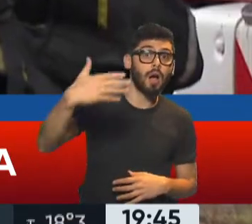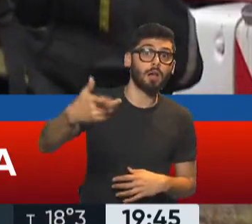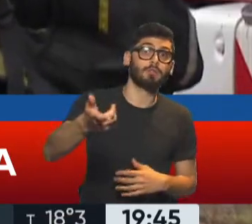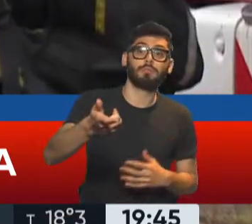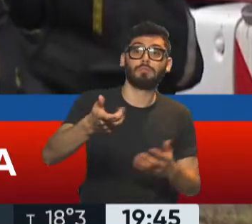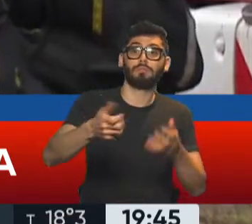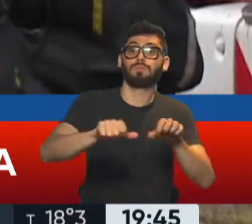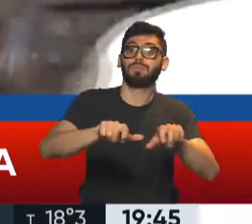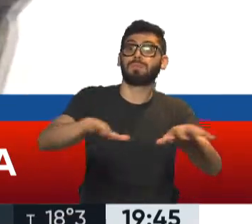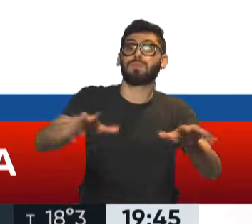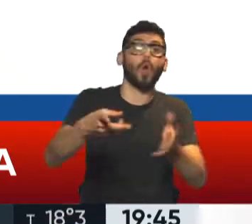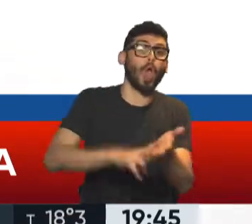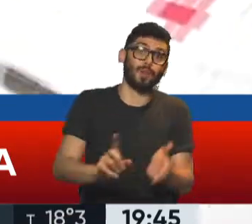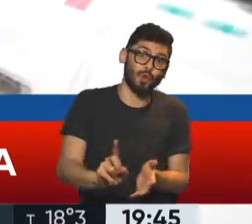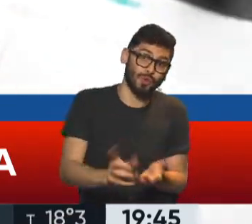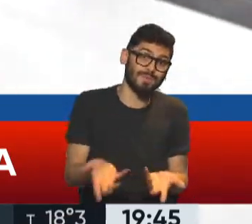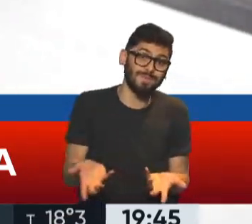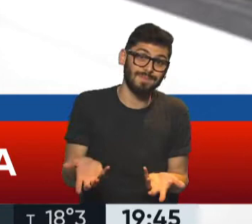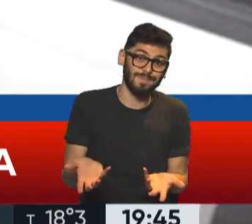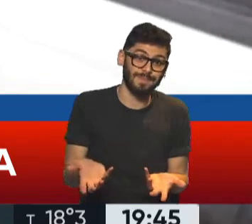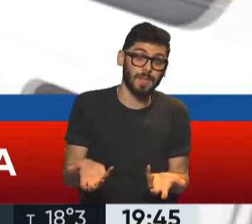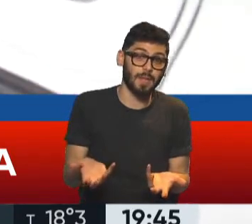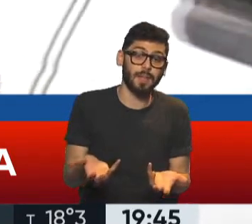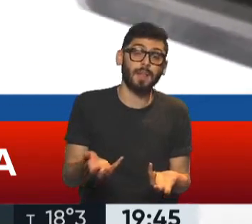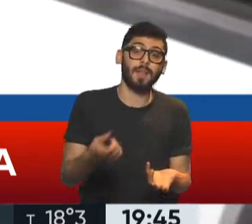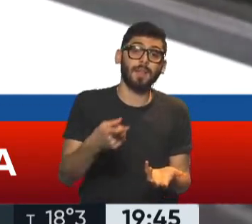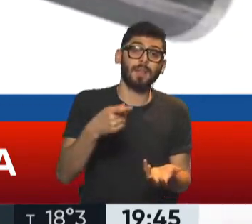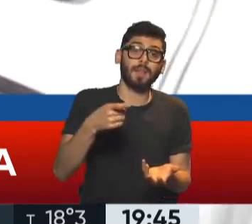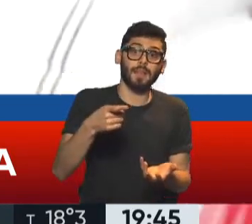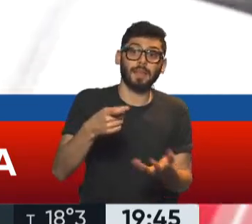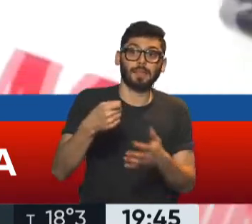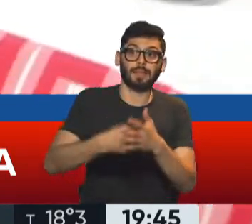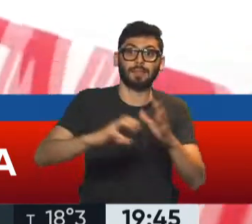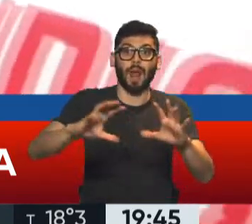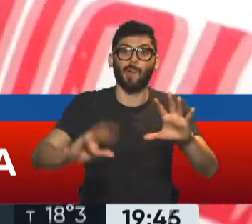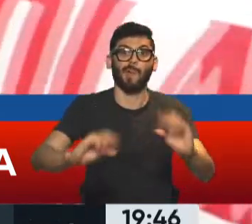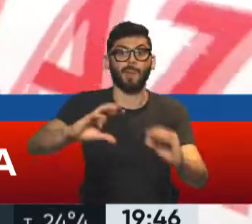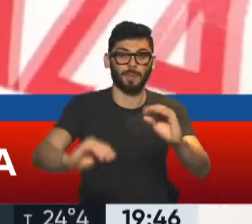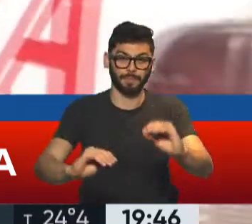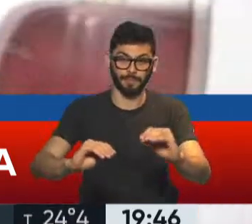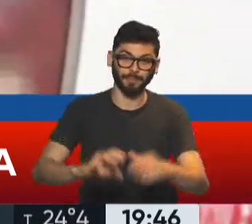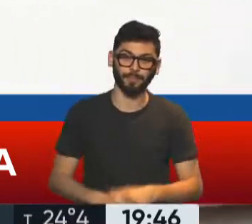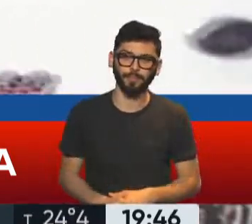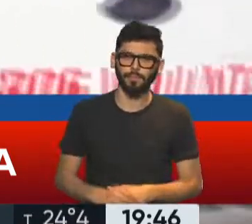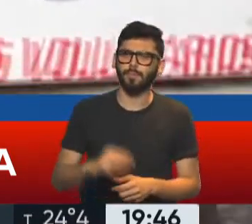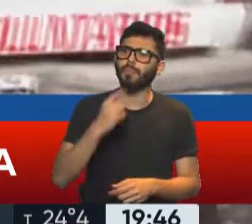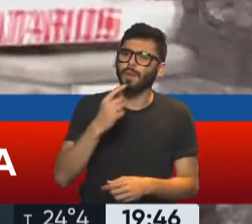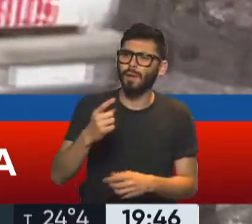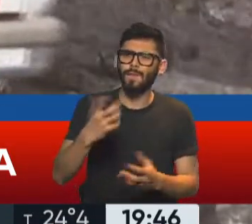un avance y empezar el trabajo de extinción. ¿Tiene la característica de haber sido un fuego